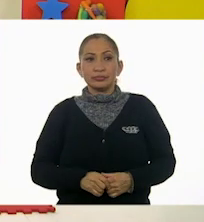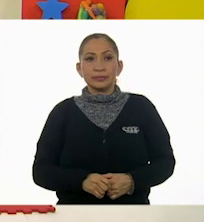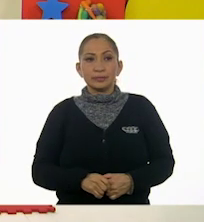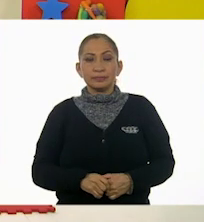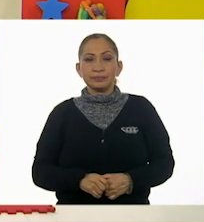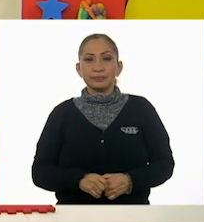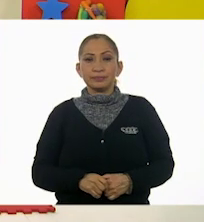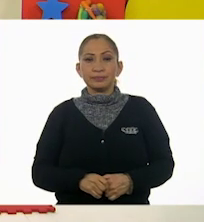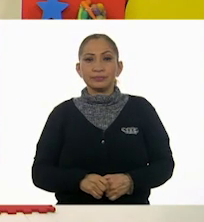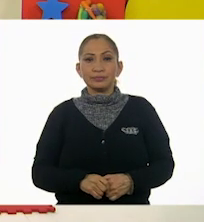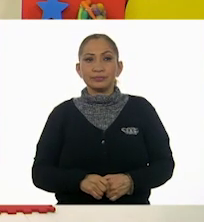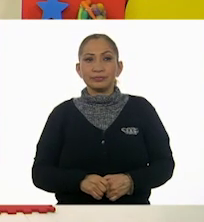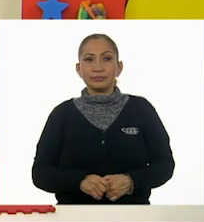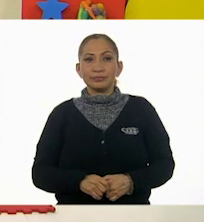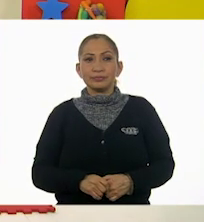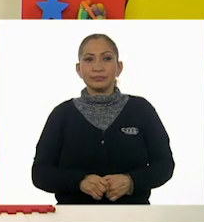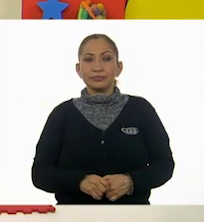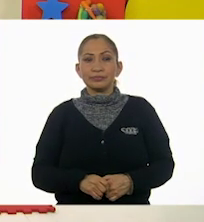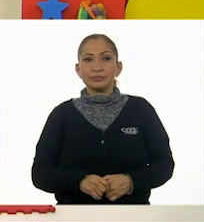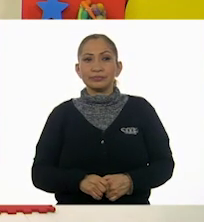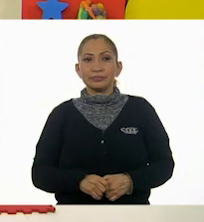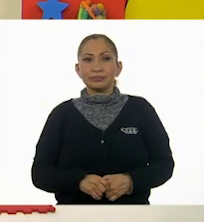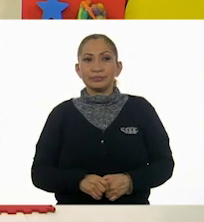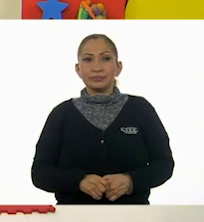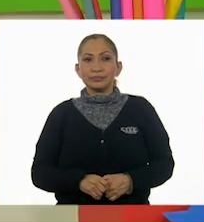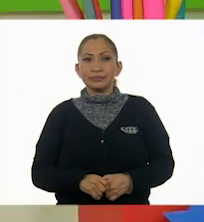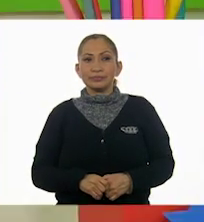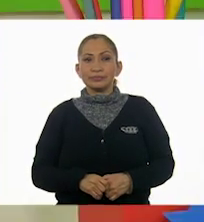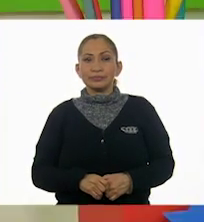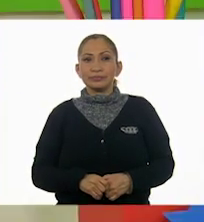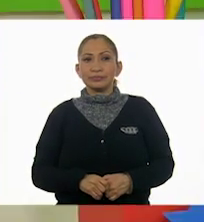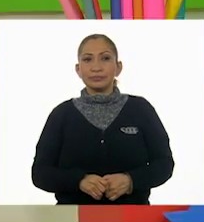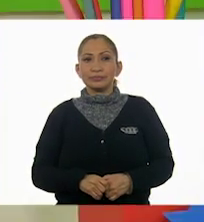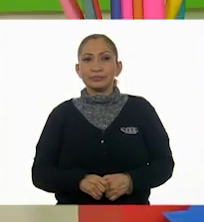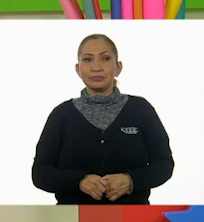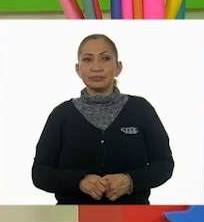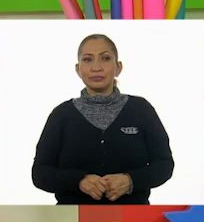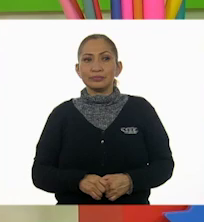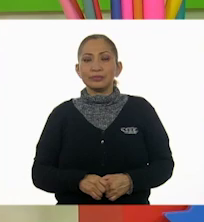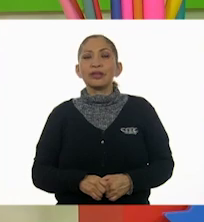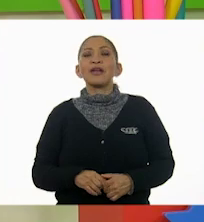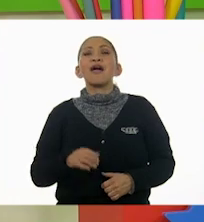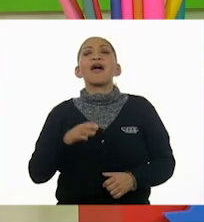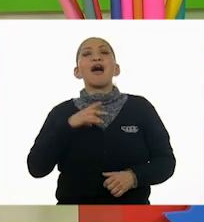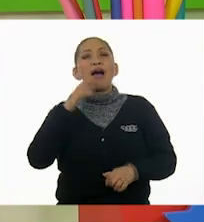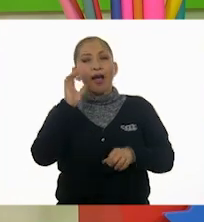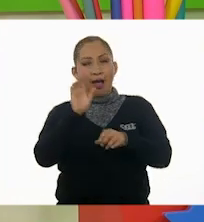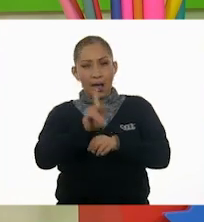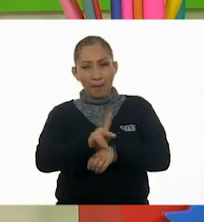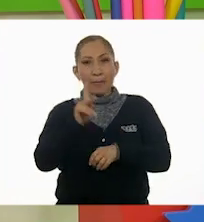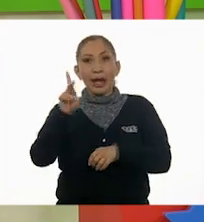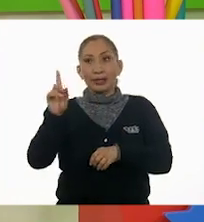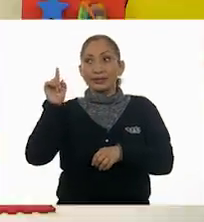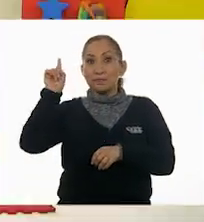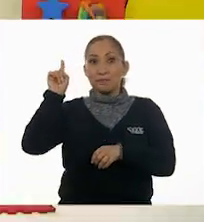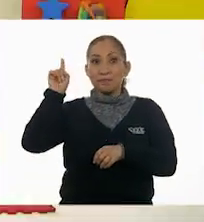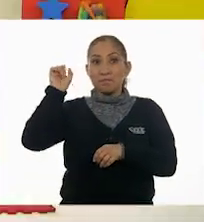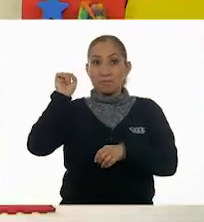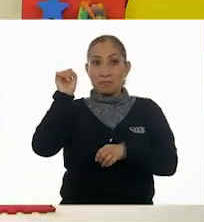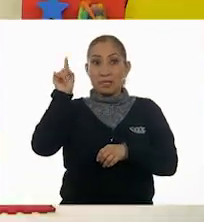¡Ah! ya se va pareciendo